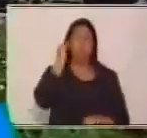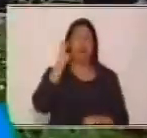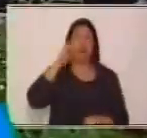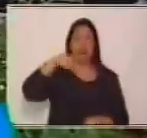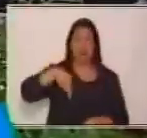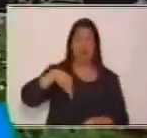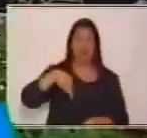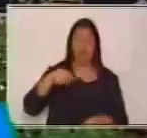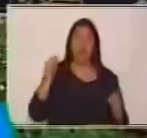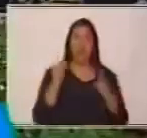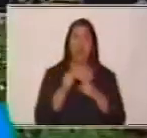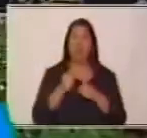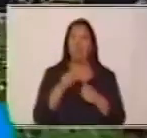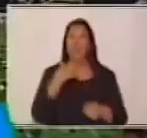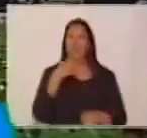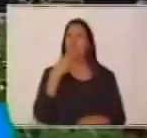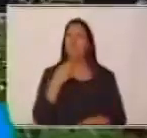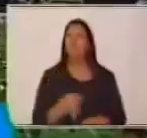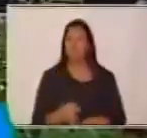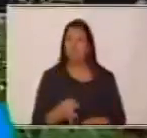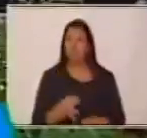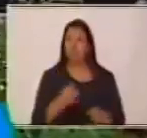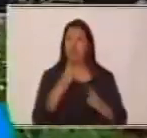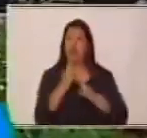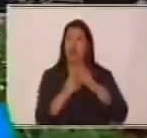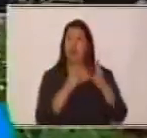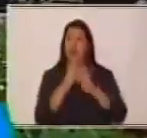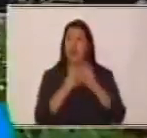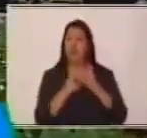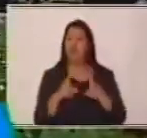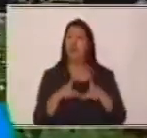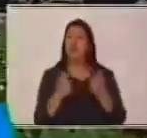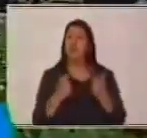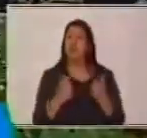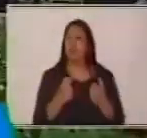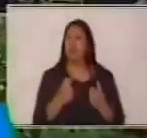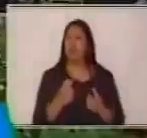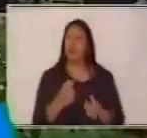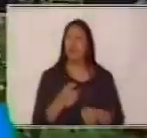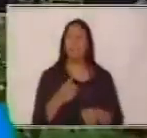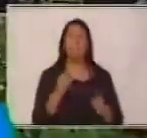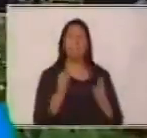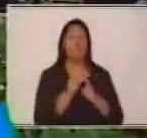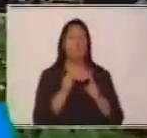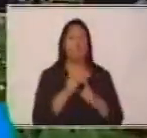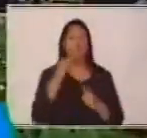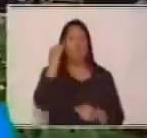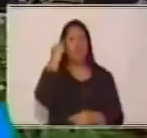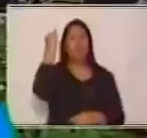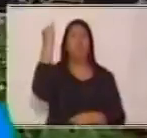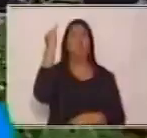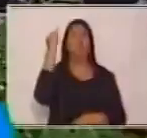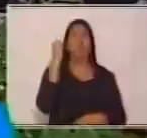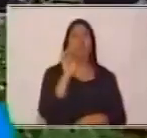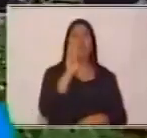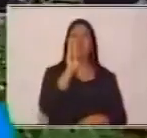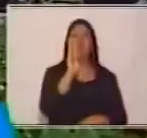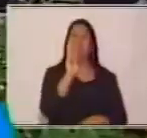y está relacionado con el término imaginario. Si te das cuenta, estas tres figuras se parecen.